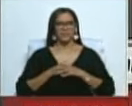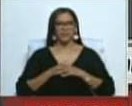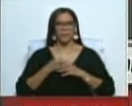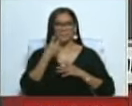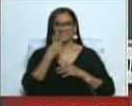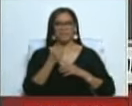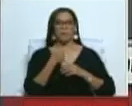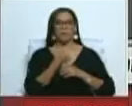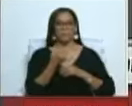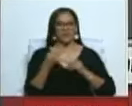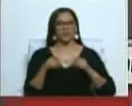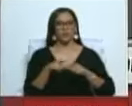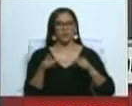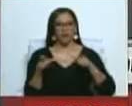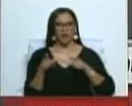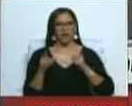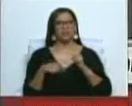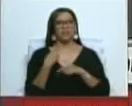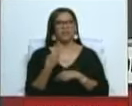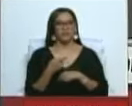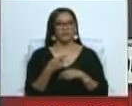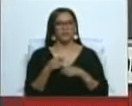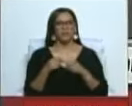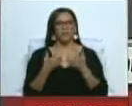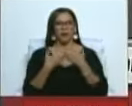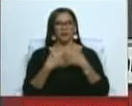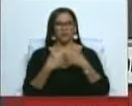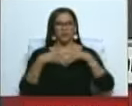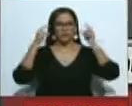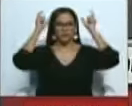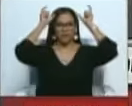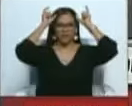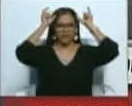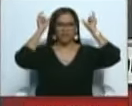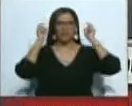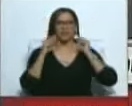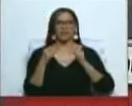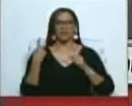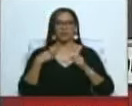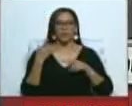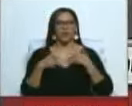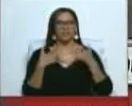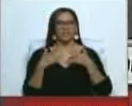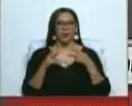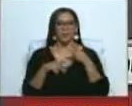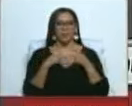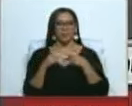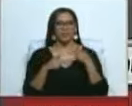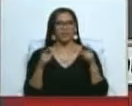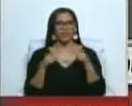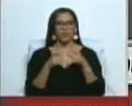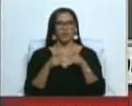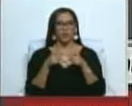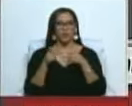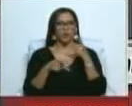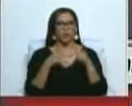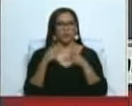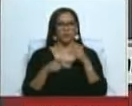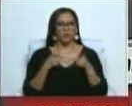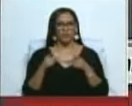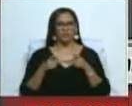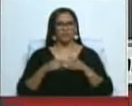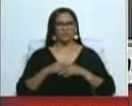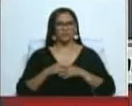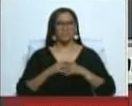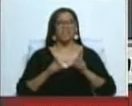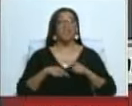Recorrimos varios lugares, después fuimos a una finca bufalina, tuvimos una jornada productiva, reunión con los productores,